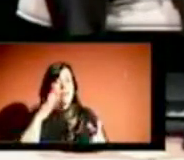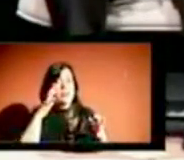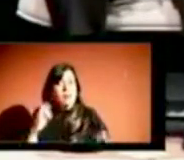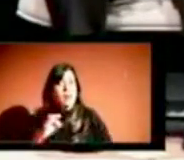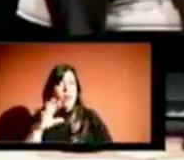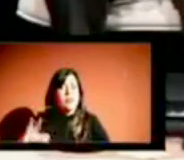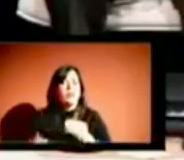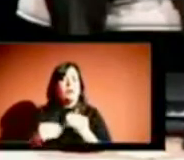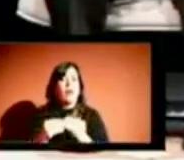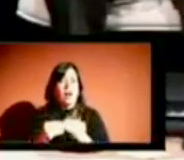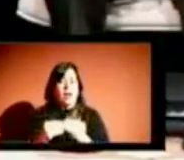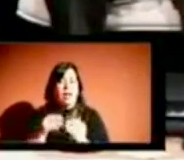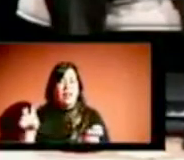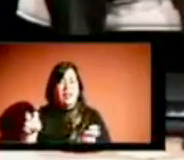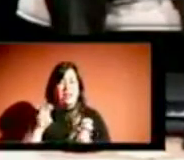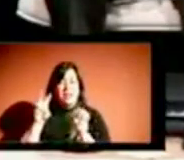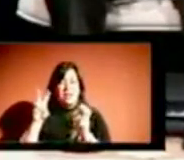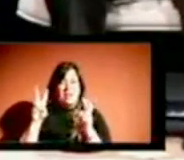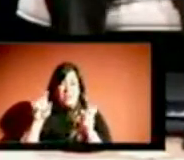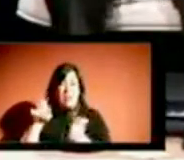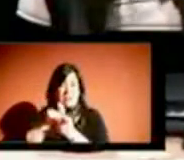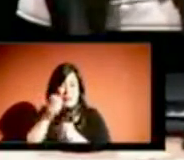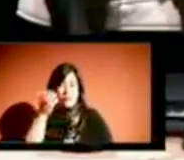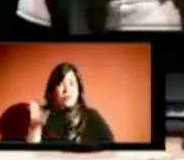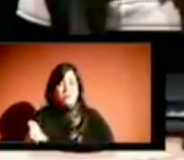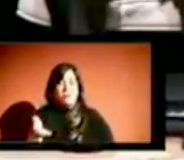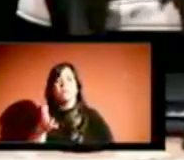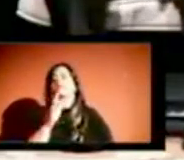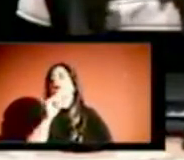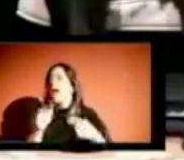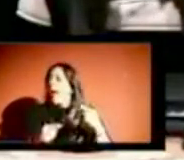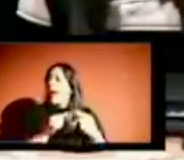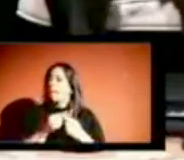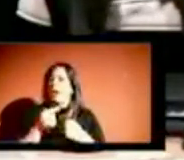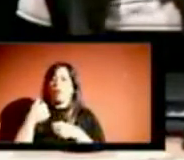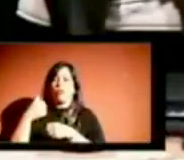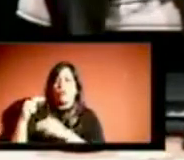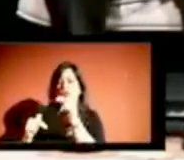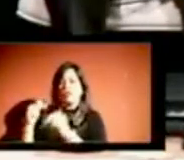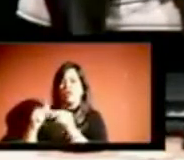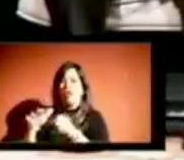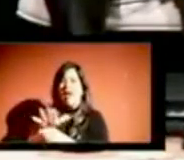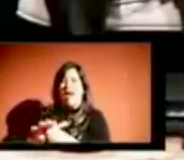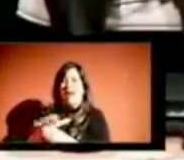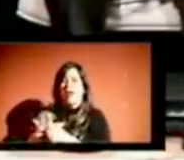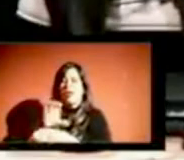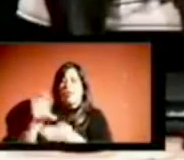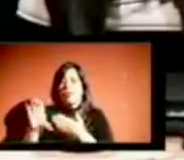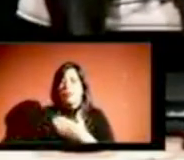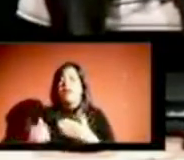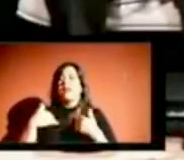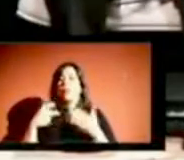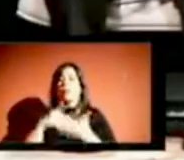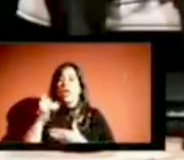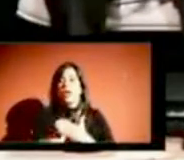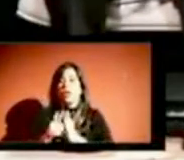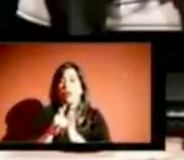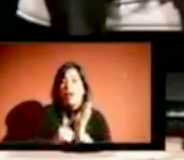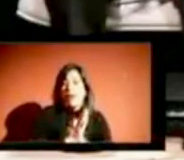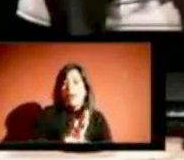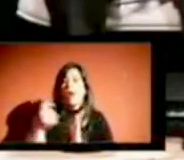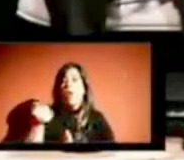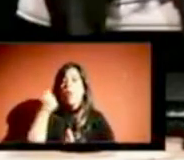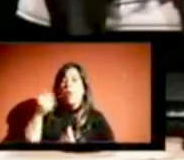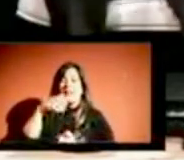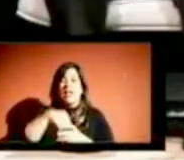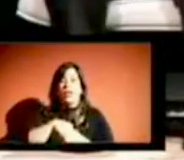decisiones adicionales sobre ese tema en particular o sobre...? Sobre el tema del desarrollo de costas. Hay proyectos de ley pendientes en la